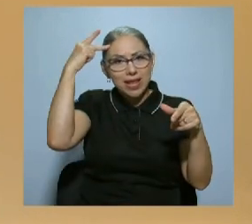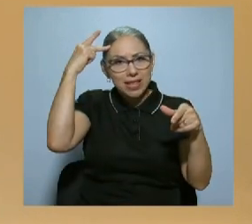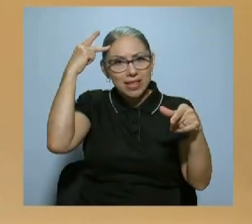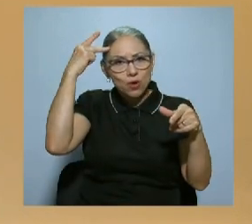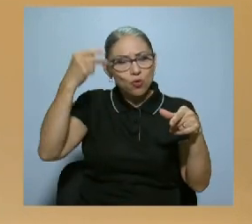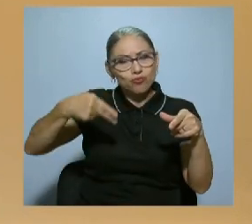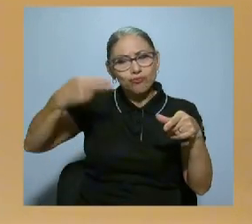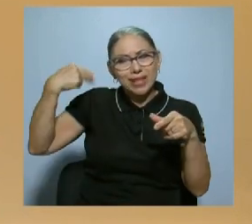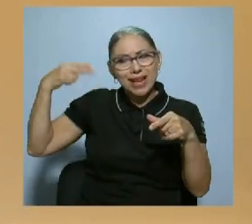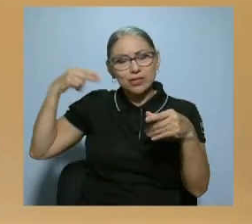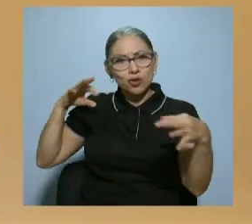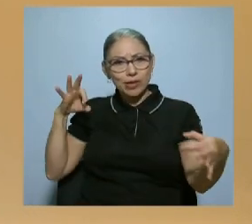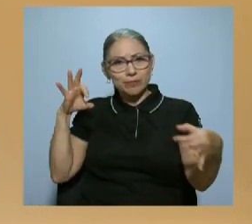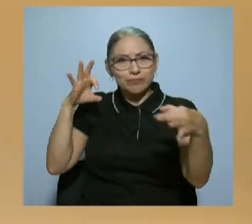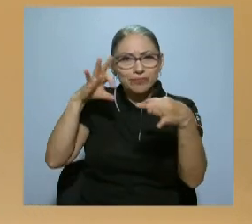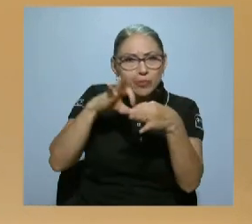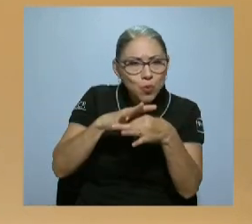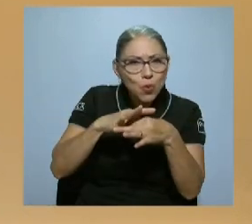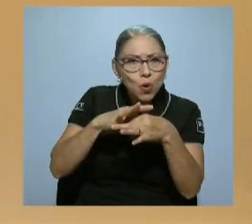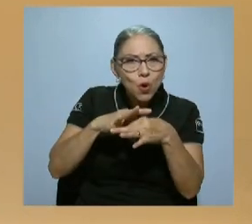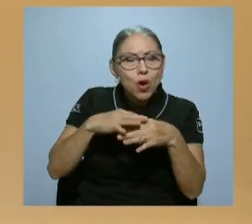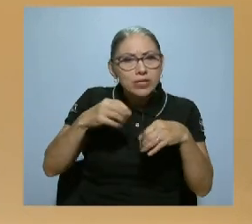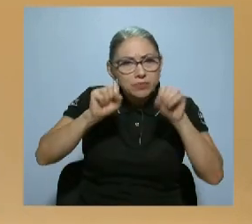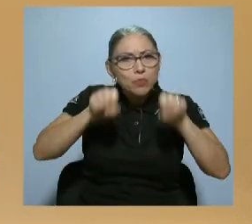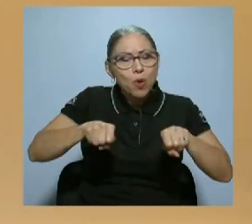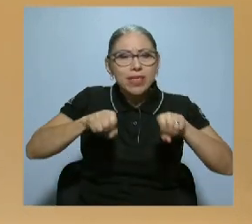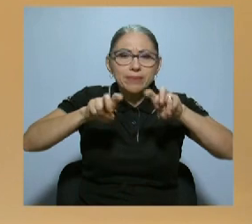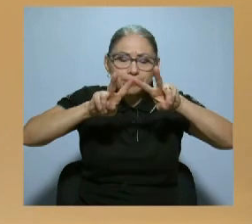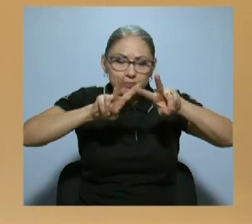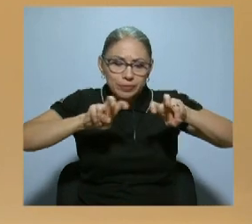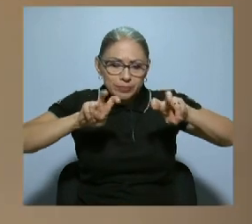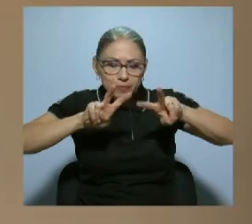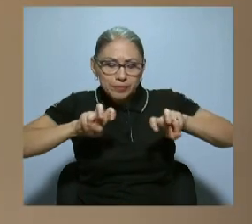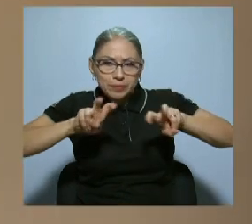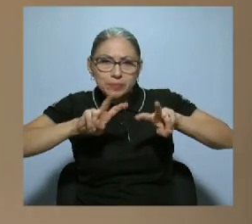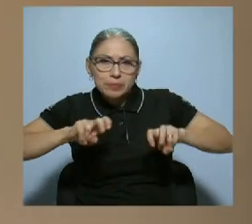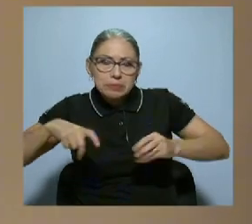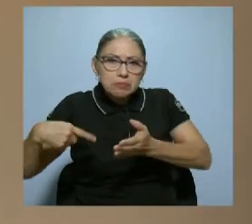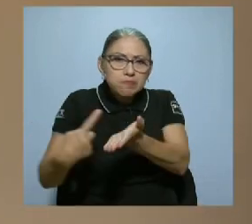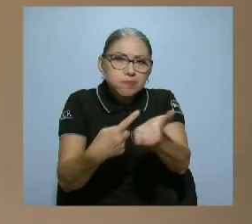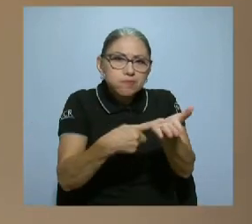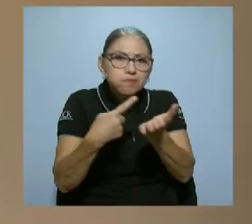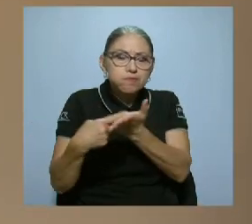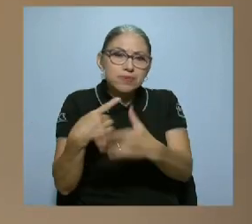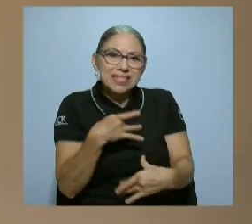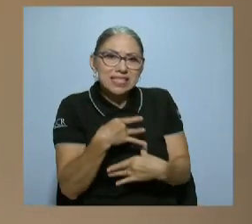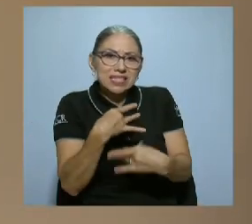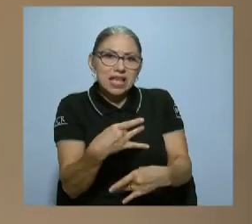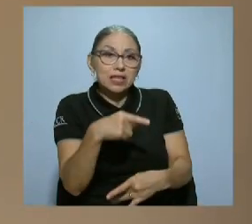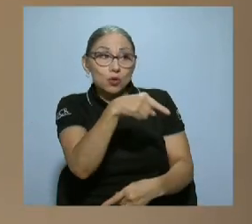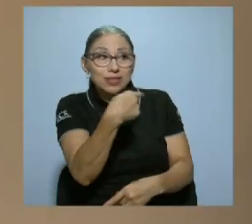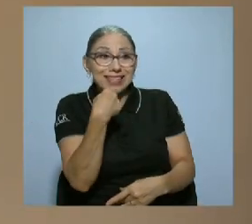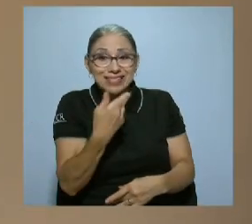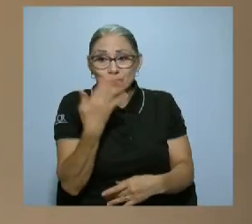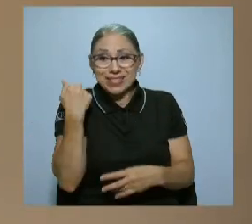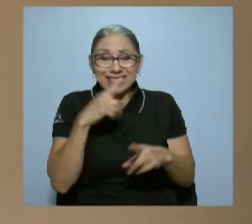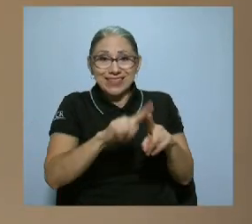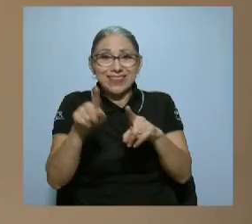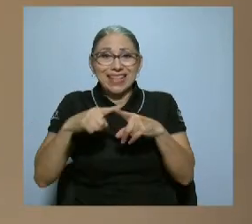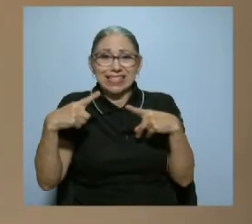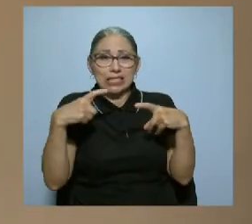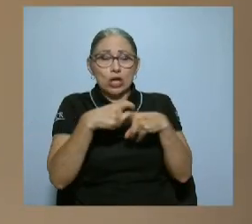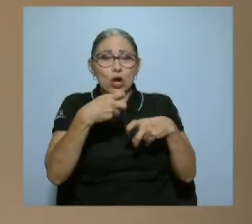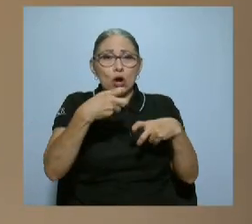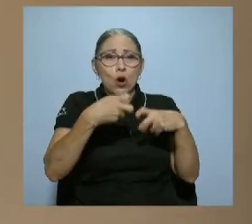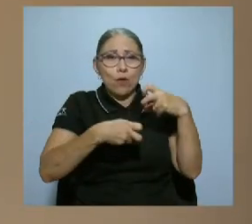Uno puede hacer un análisis interesante de lo que usted acaba de plantear, los diferentes conflictos. Tenemos